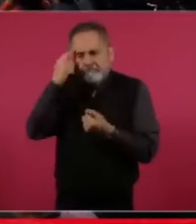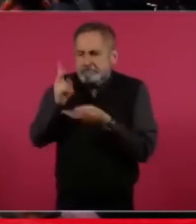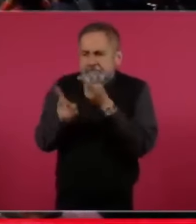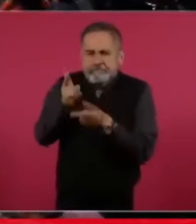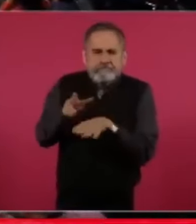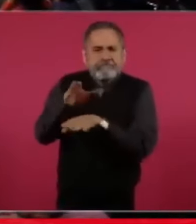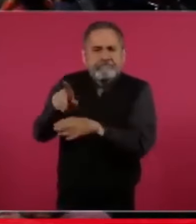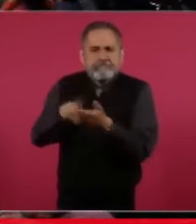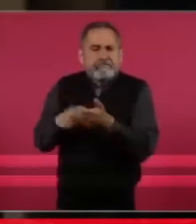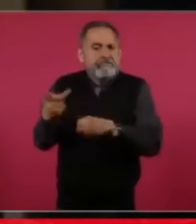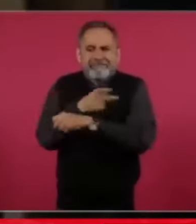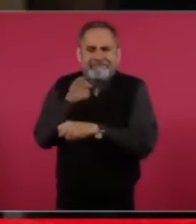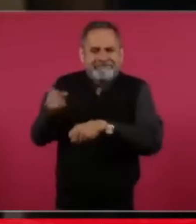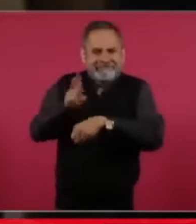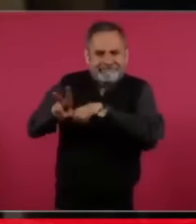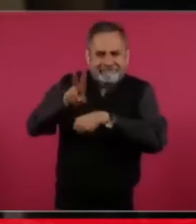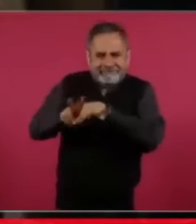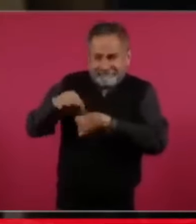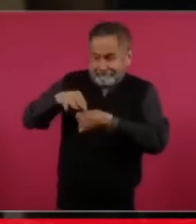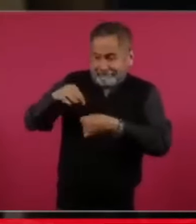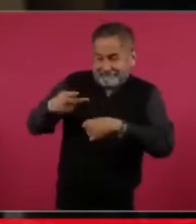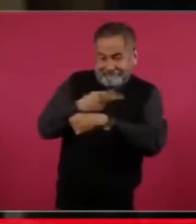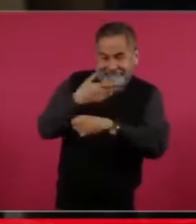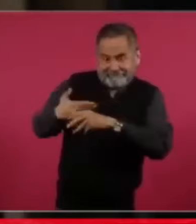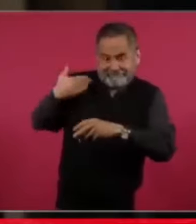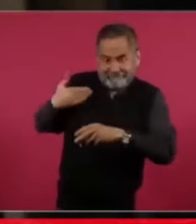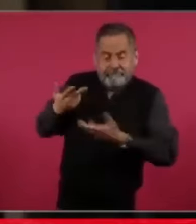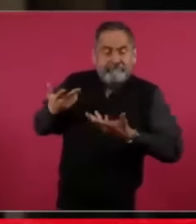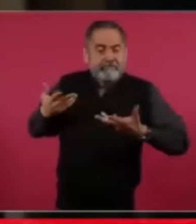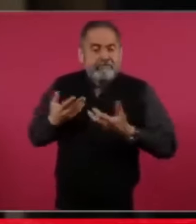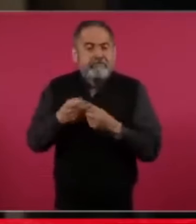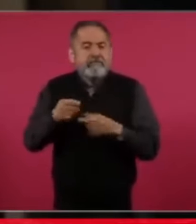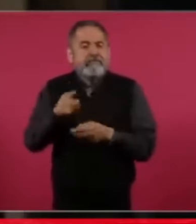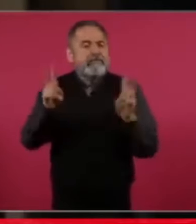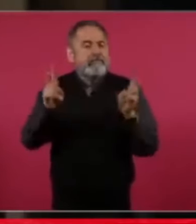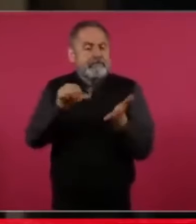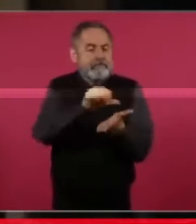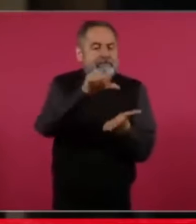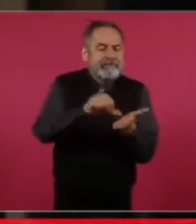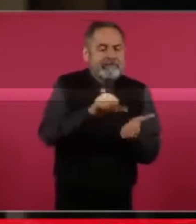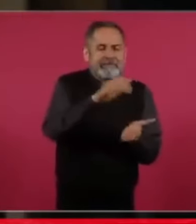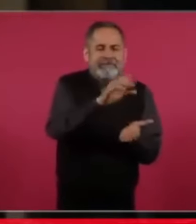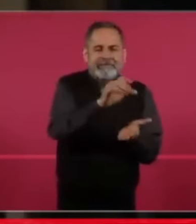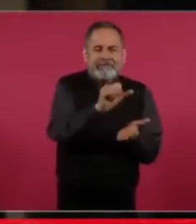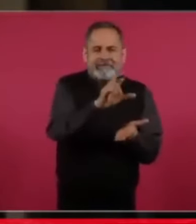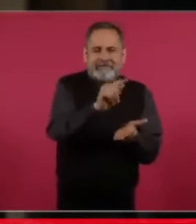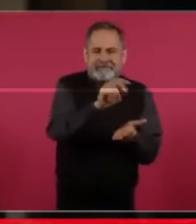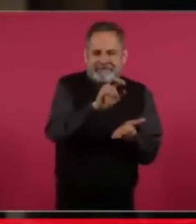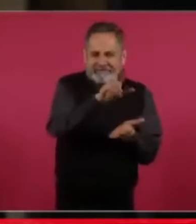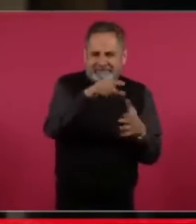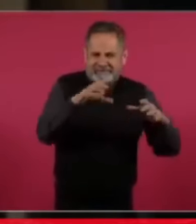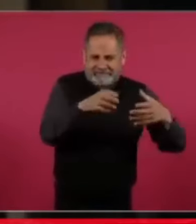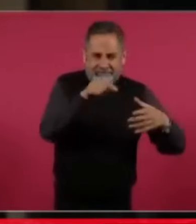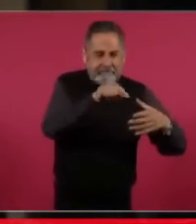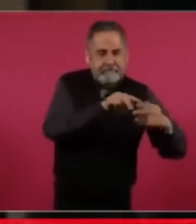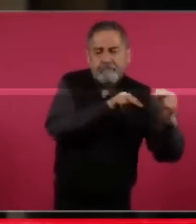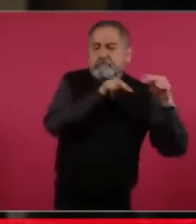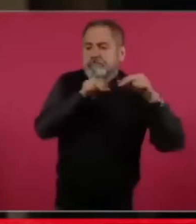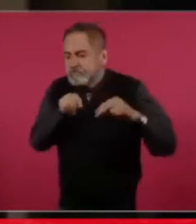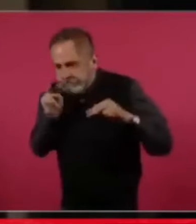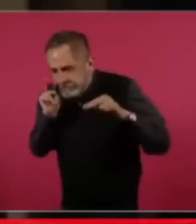situación postelectoral que se vive en el país. En paralelo, el Centro Carter, que fue uno de los únicos observadores que